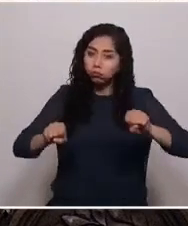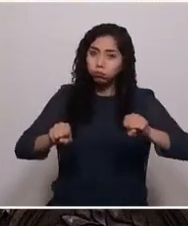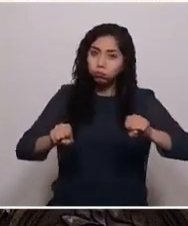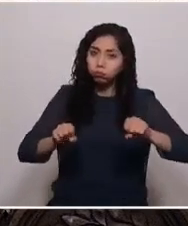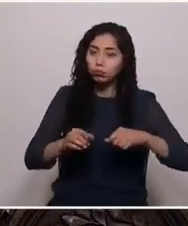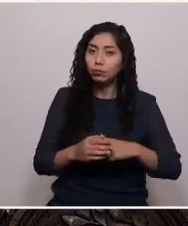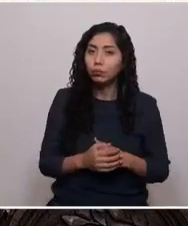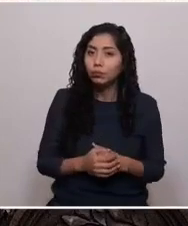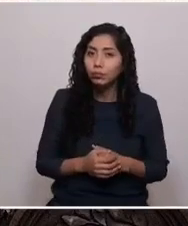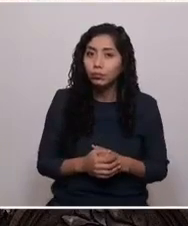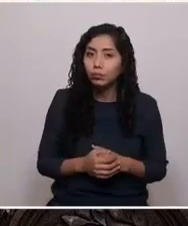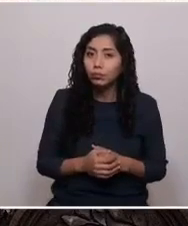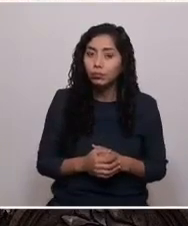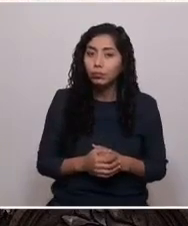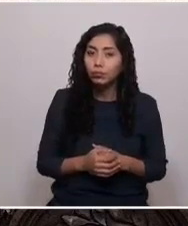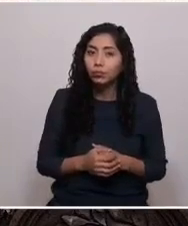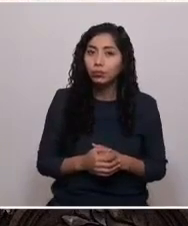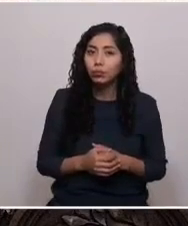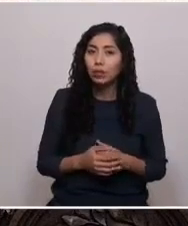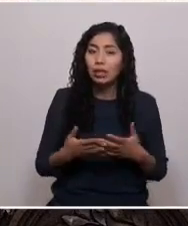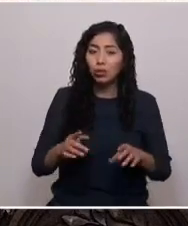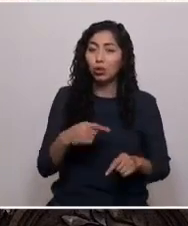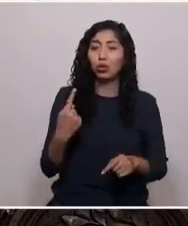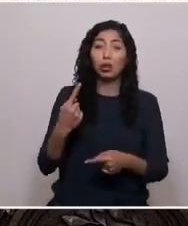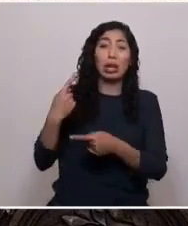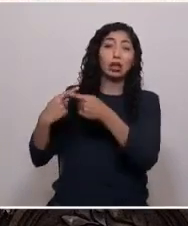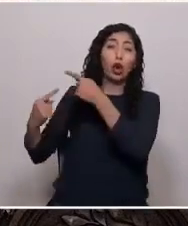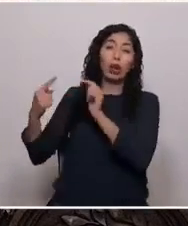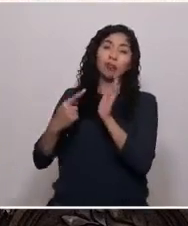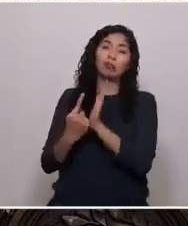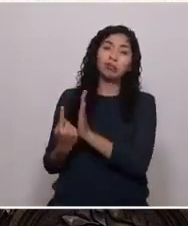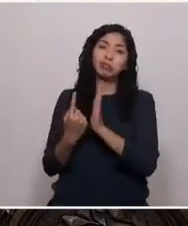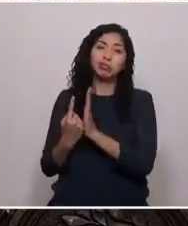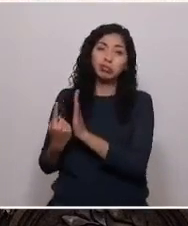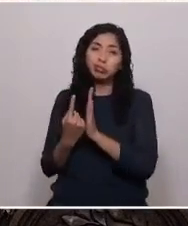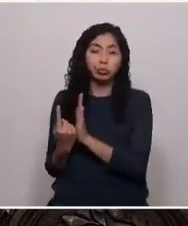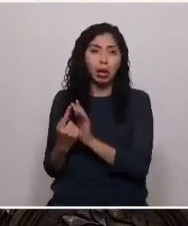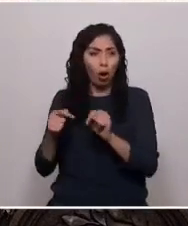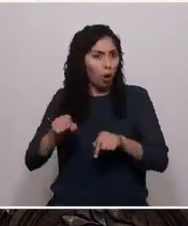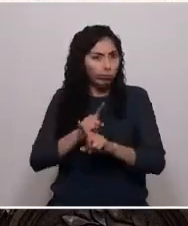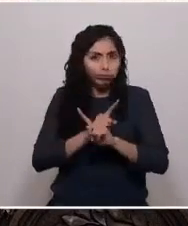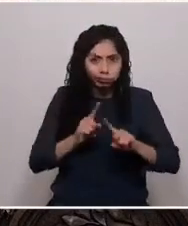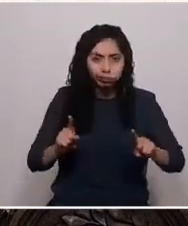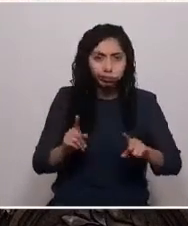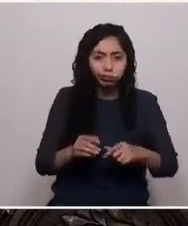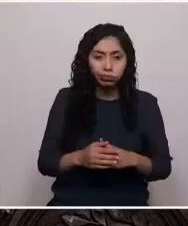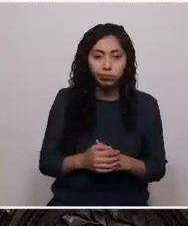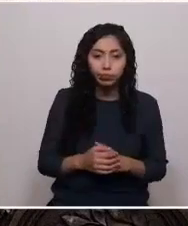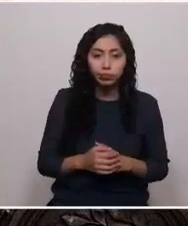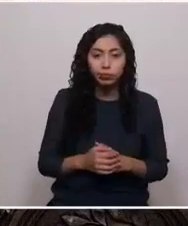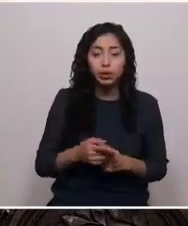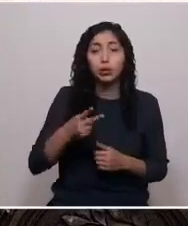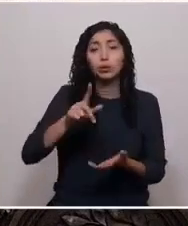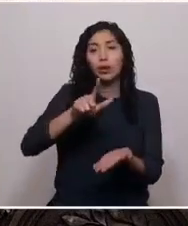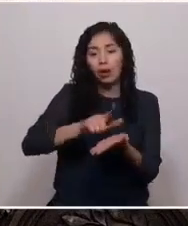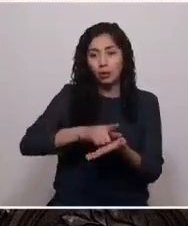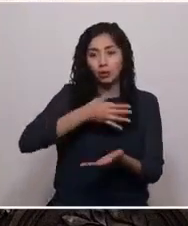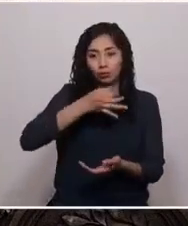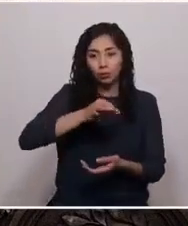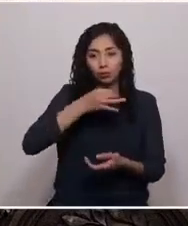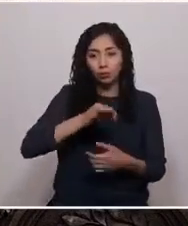la posición a la que históricamente hemos sido relegados. Licana, cari, lagnima.